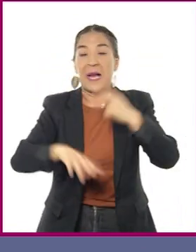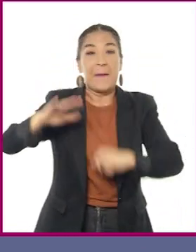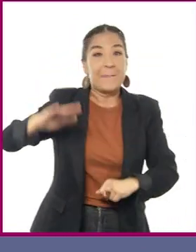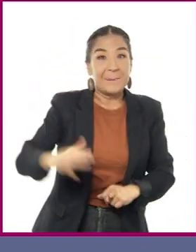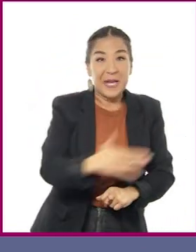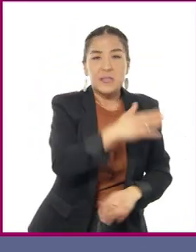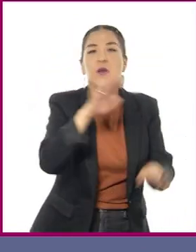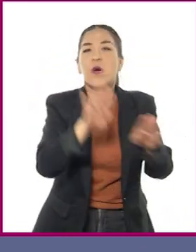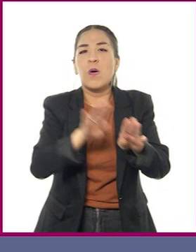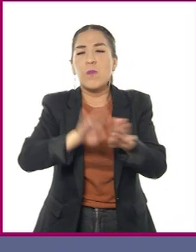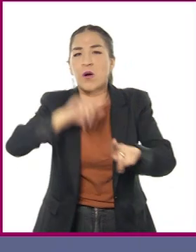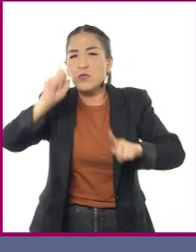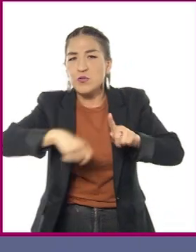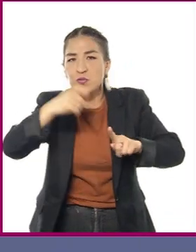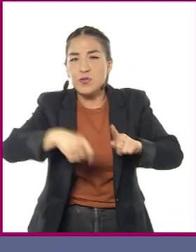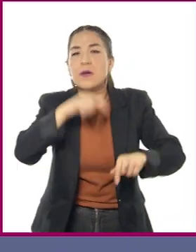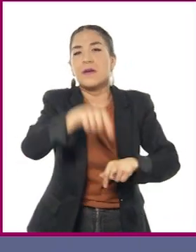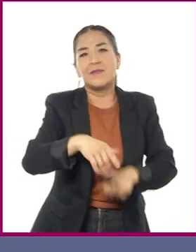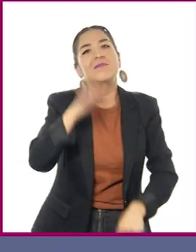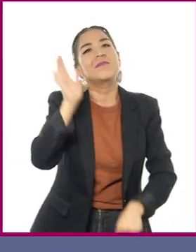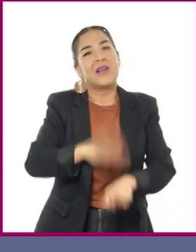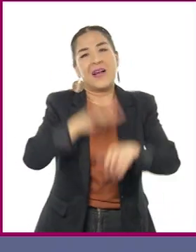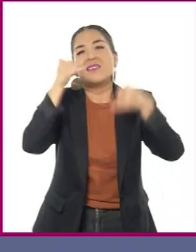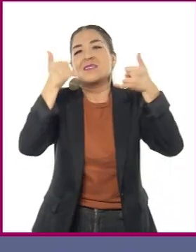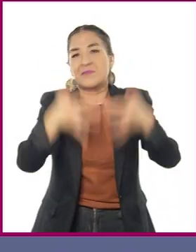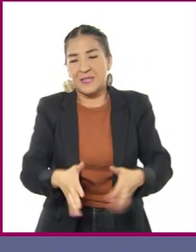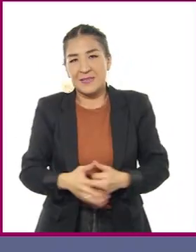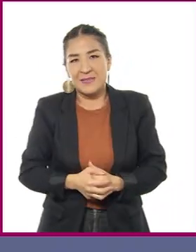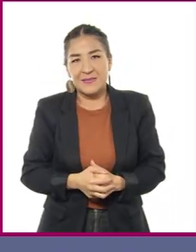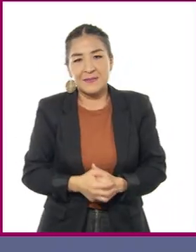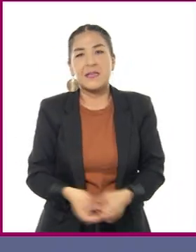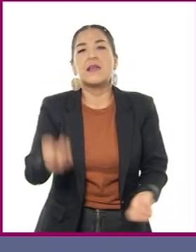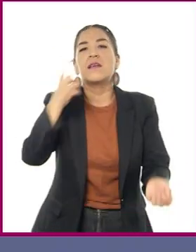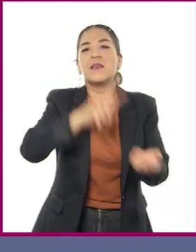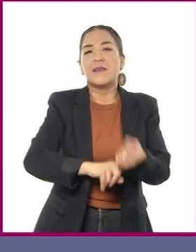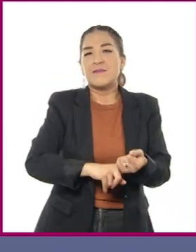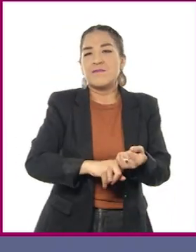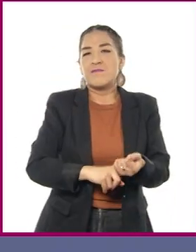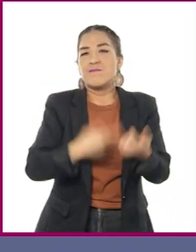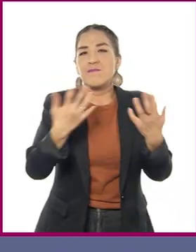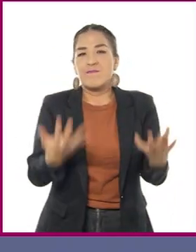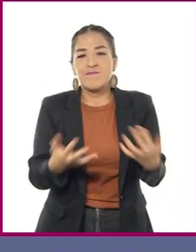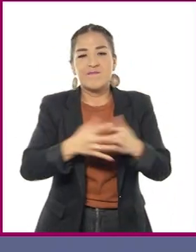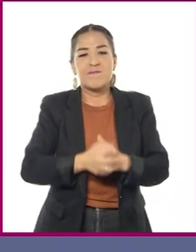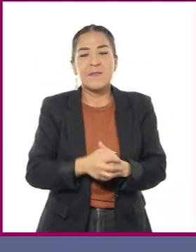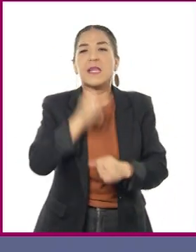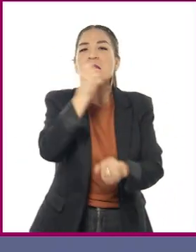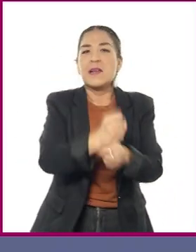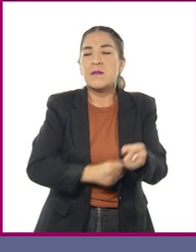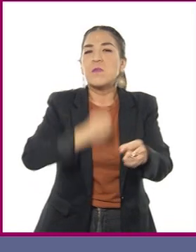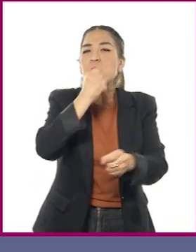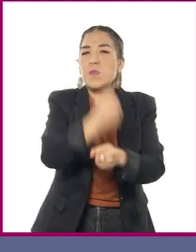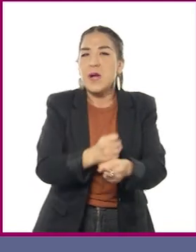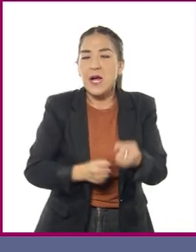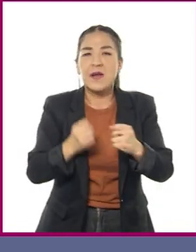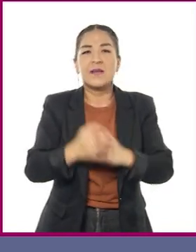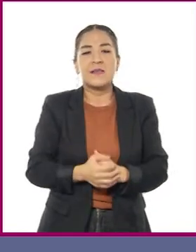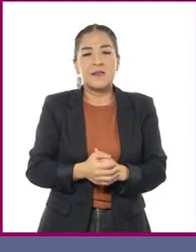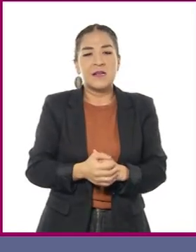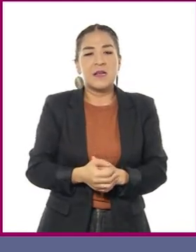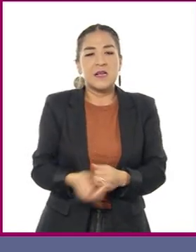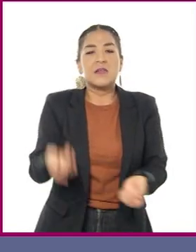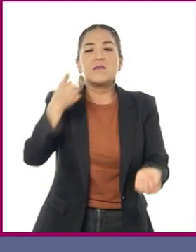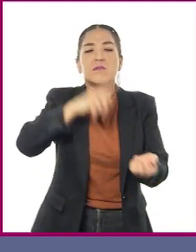pesca se realiza con mayor intensidad, donde la minería se puede practicar o extraer